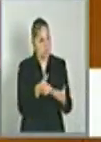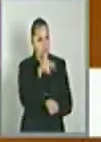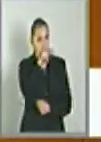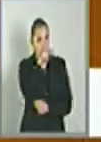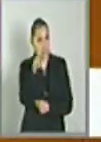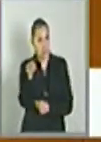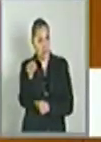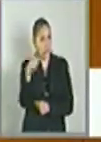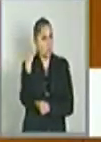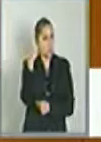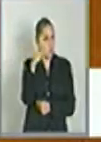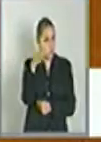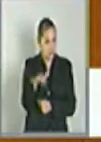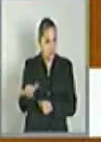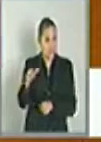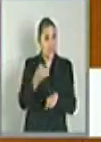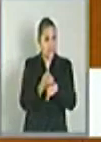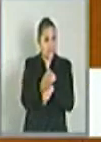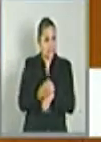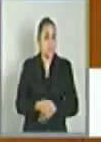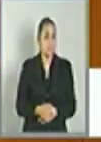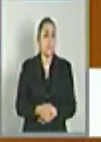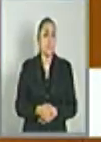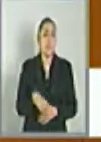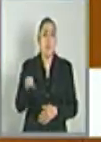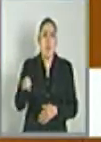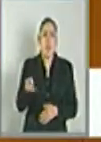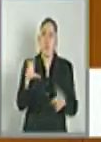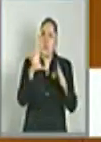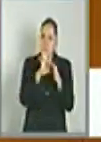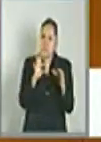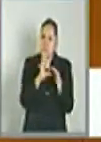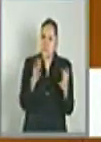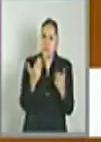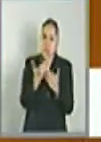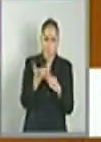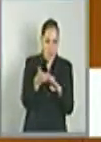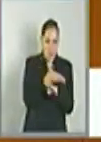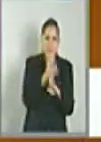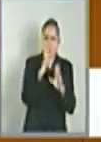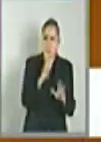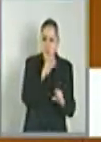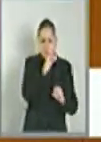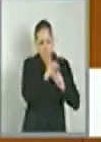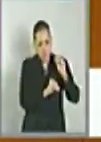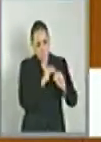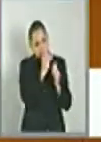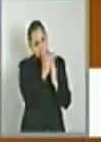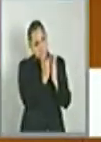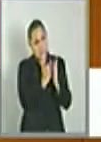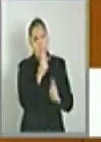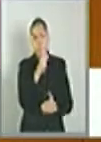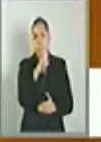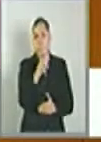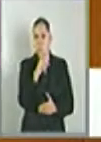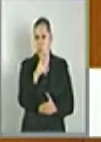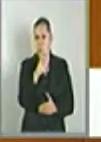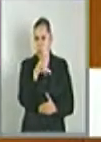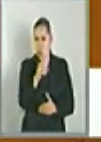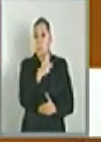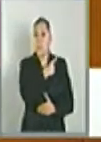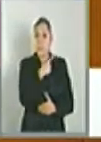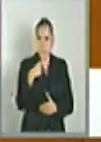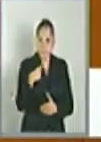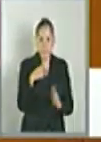Yucatán. Sin embargo, ellos también han señalado que existen protocolos, que existe una serie de normatividad que se tiene que